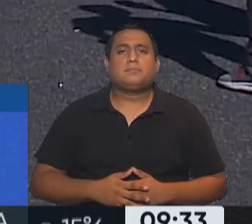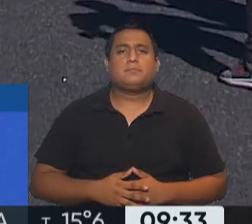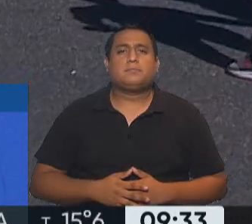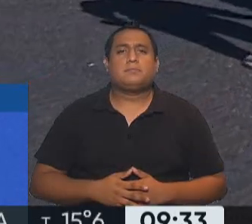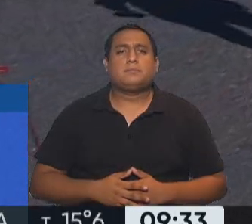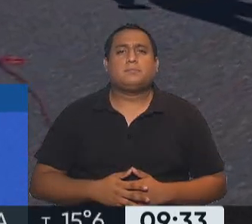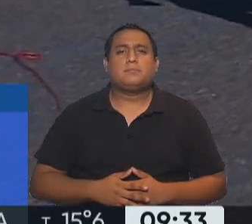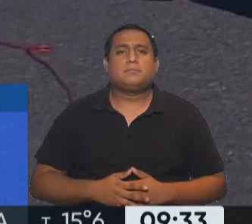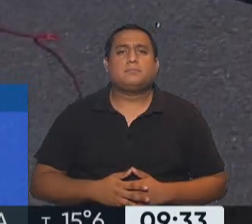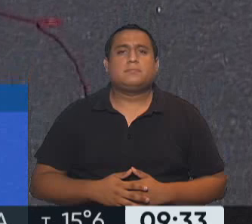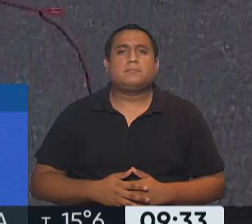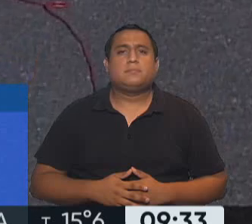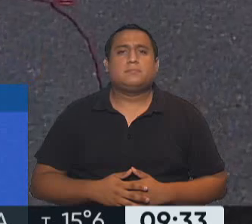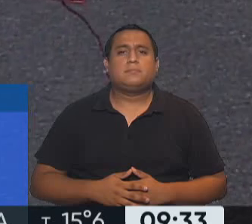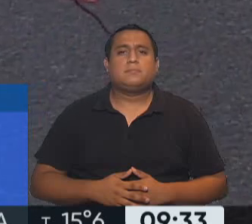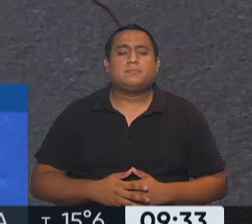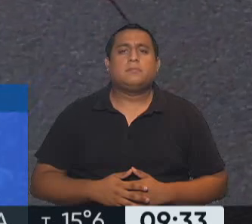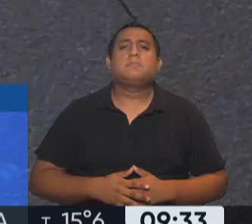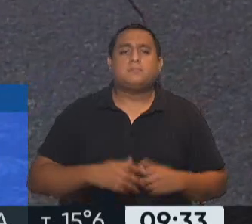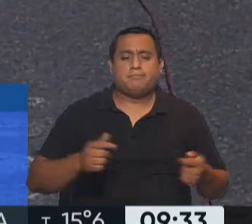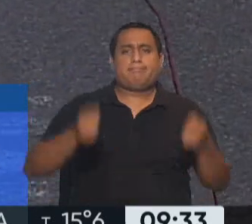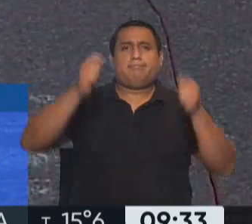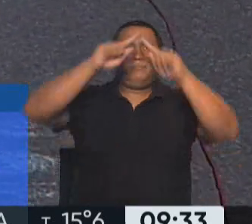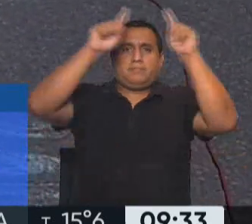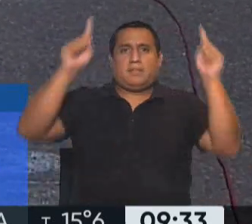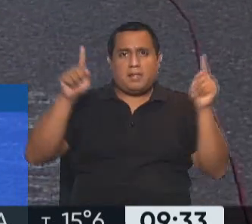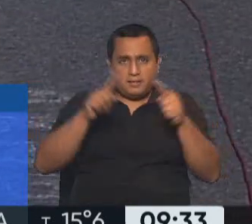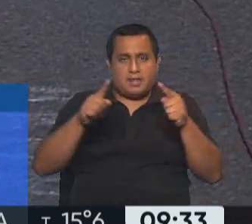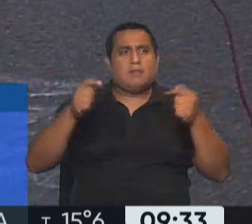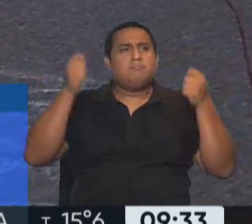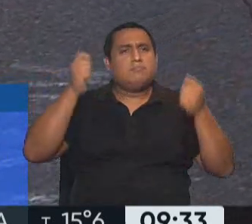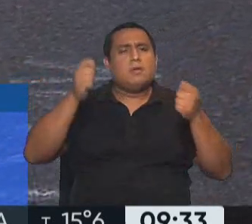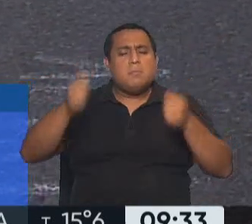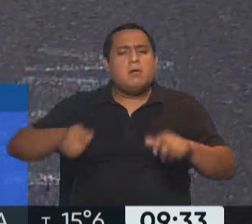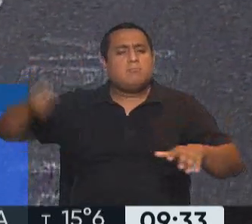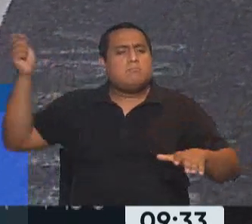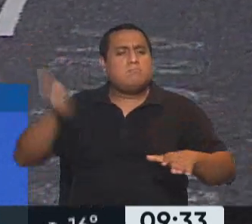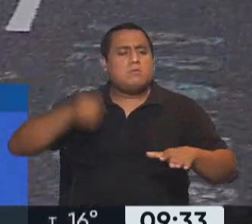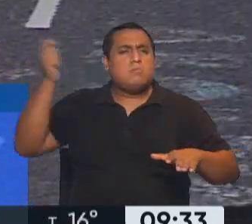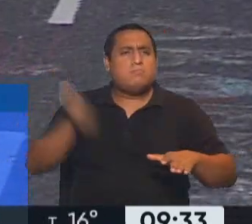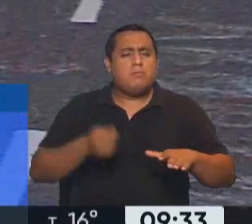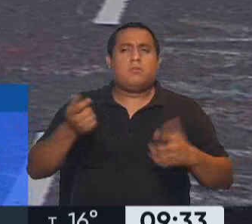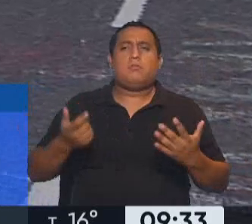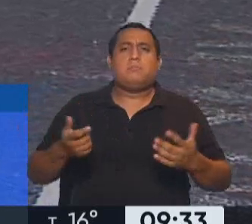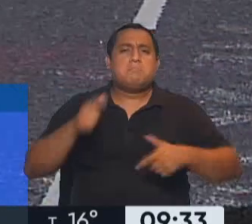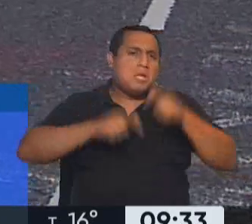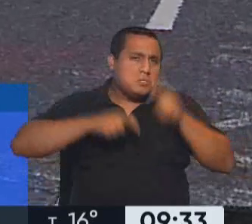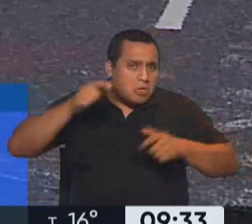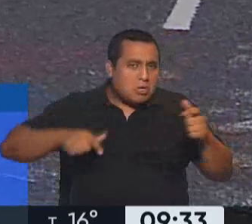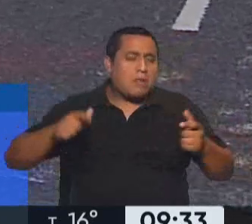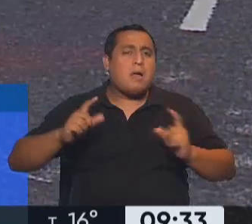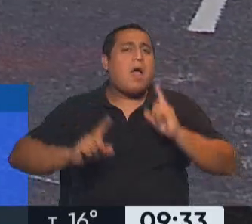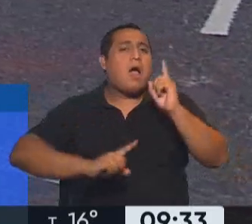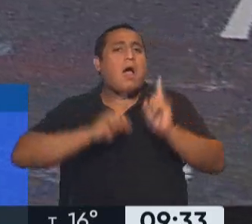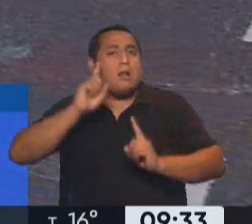de, claro, sus carteles, sus puestos, sus bombos, sus integrantes. Algunos de ellos